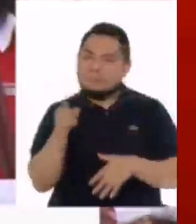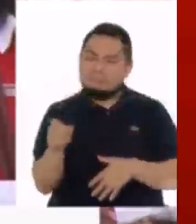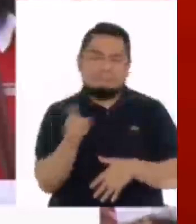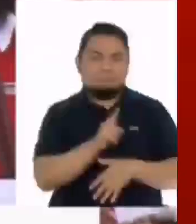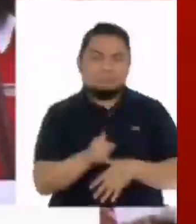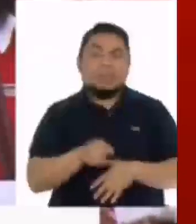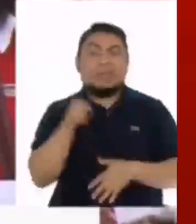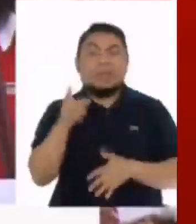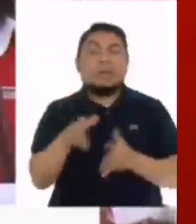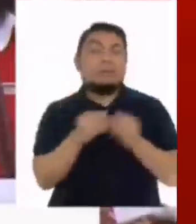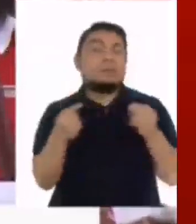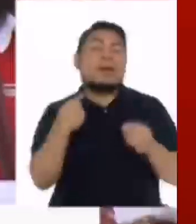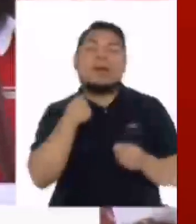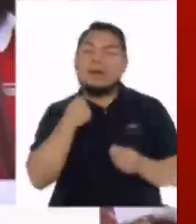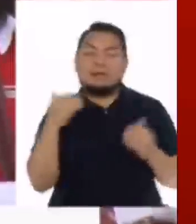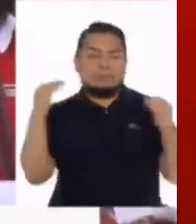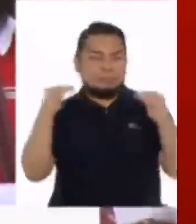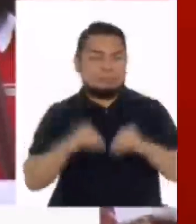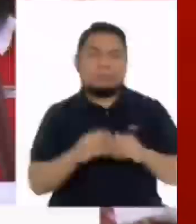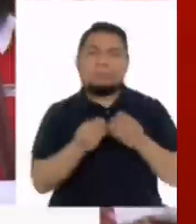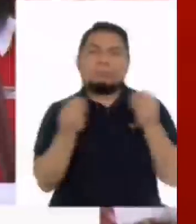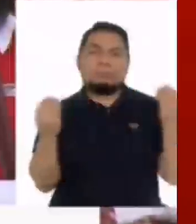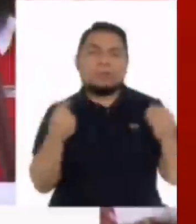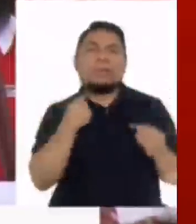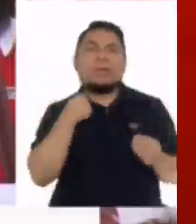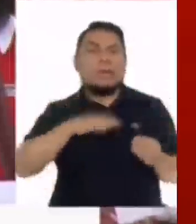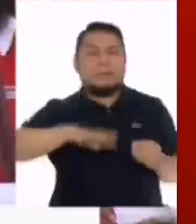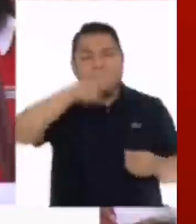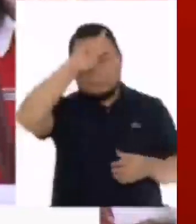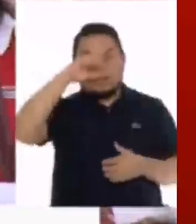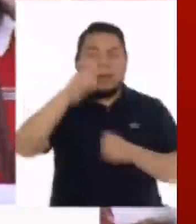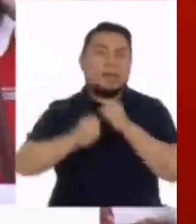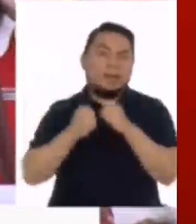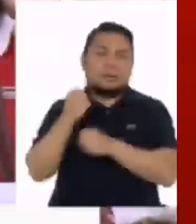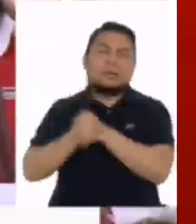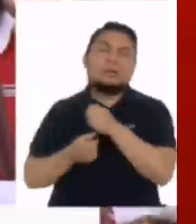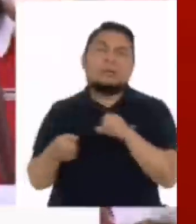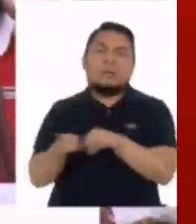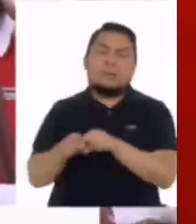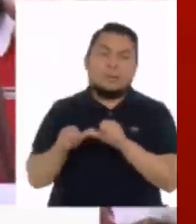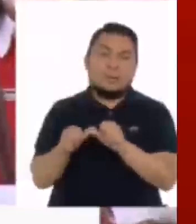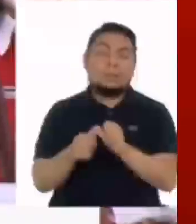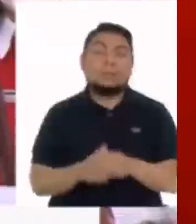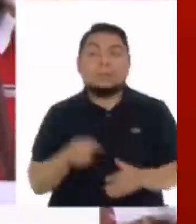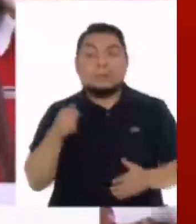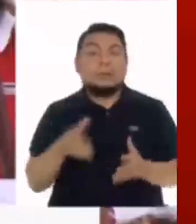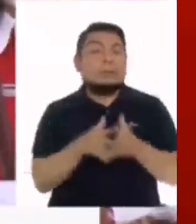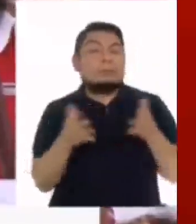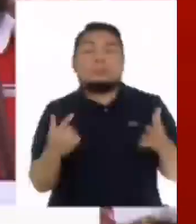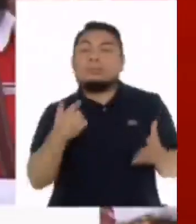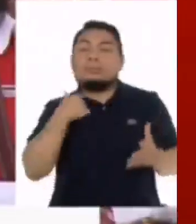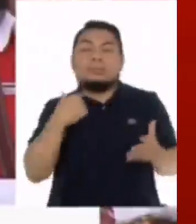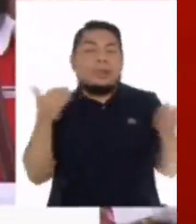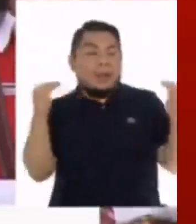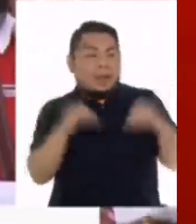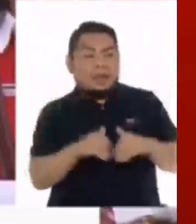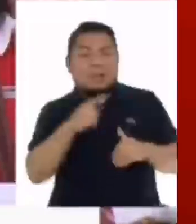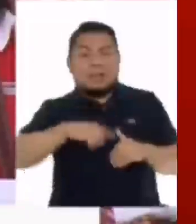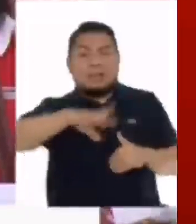nos han hecho mucho daño por décadas y le han hecho mucho daño a nuestra